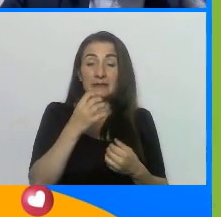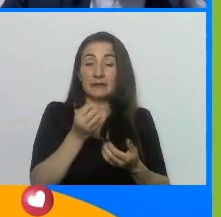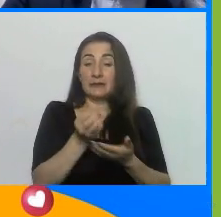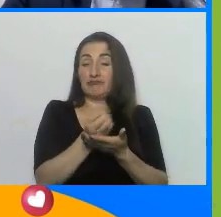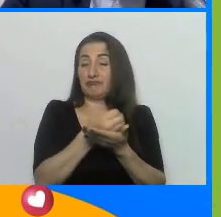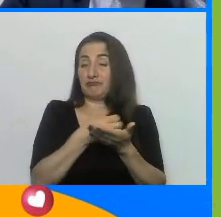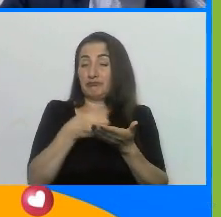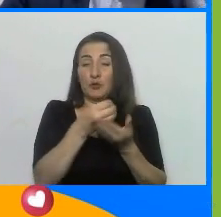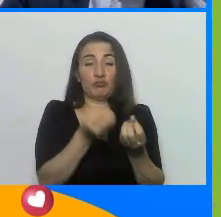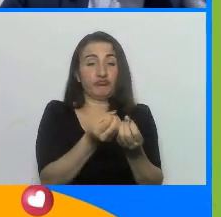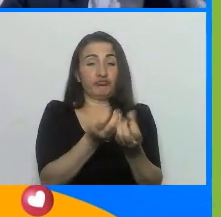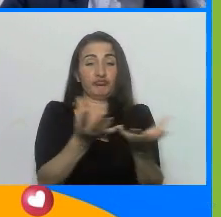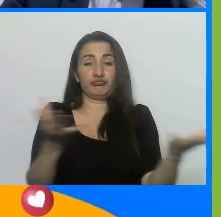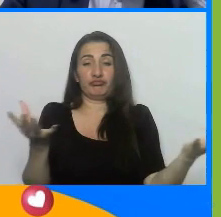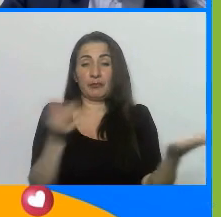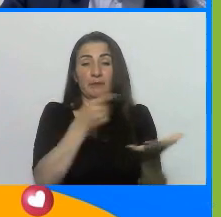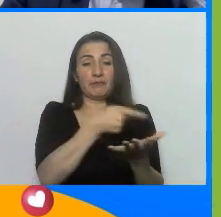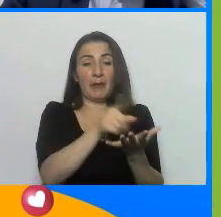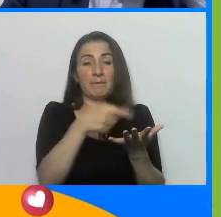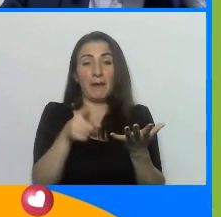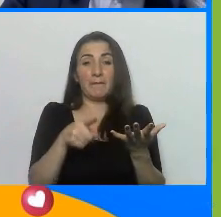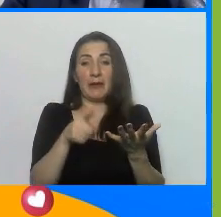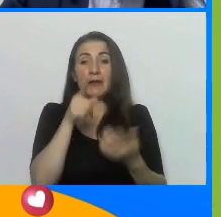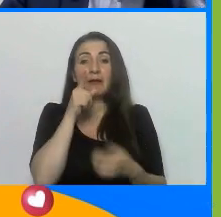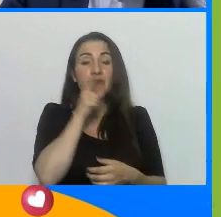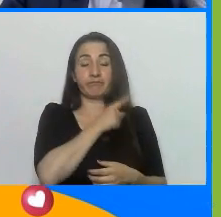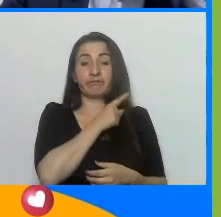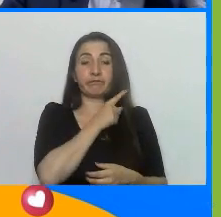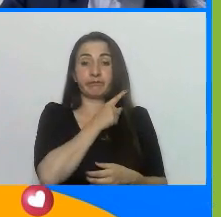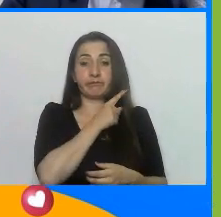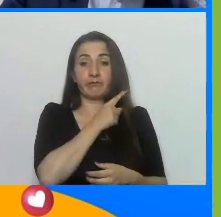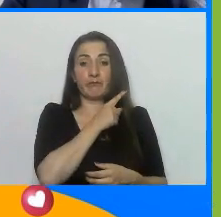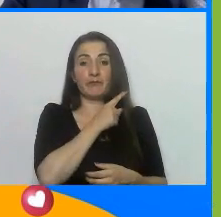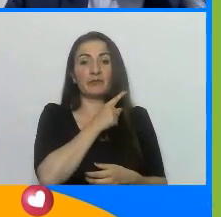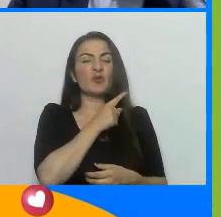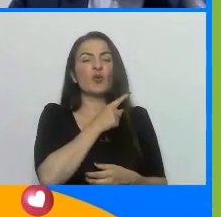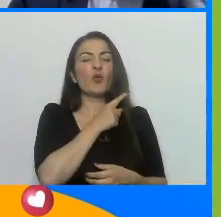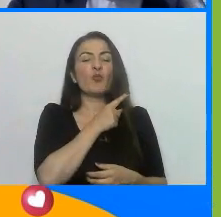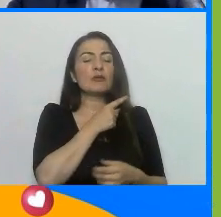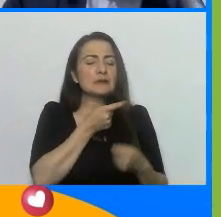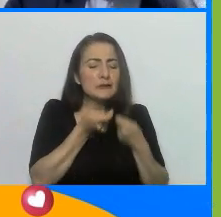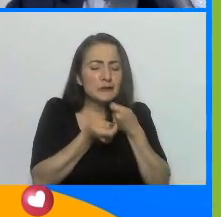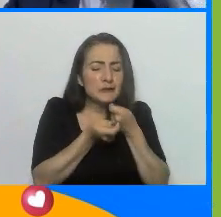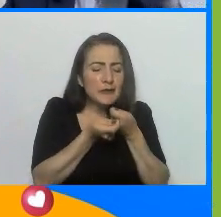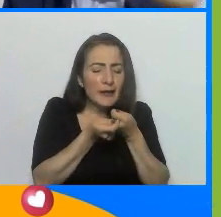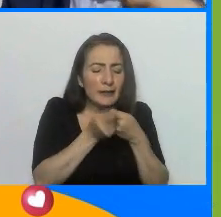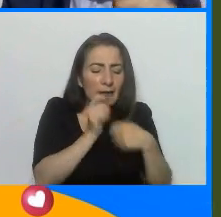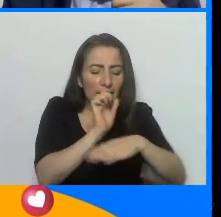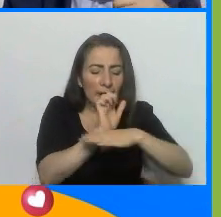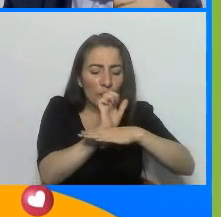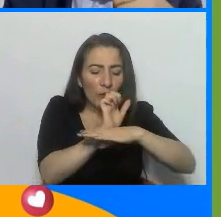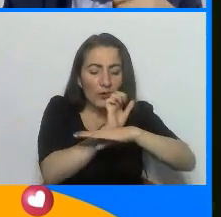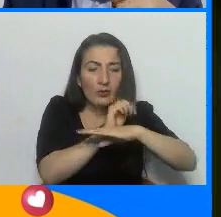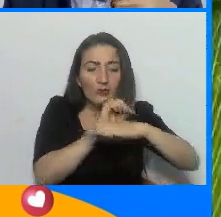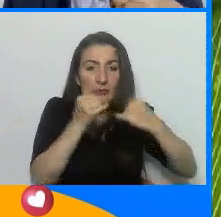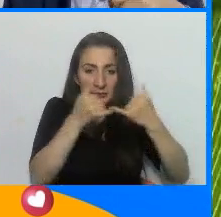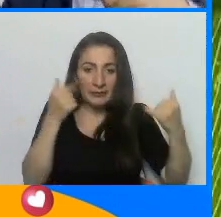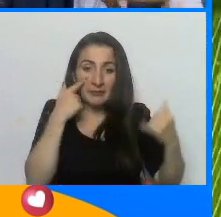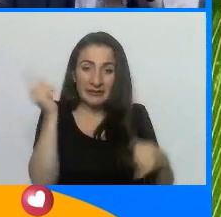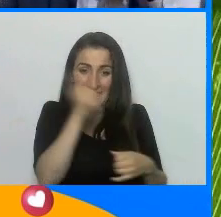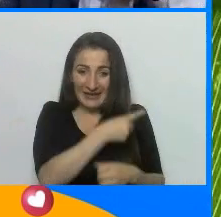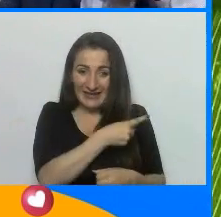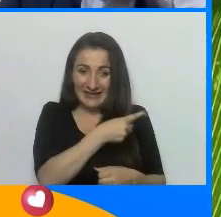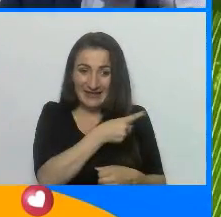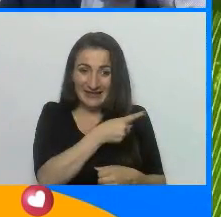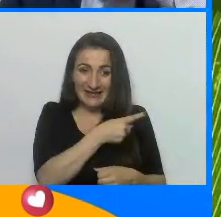del mundo, o a los ecosistemas más biodiversos del mundo, que son aquellos que están pegados sobre el Ecuador. Permítame, yo me devuelvo.